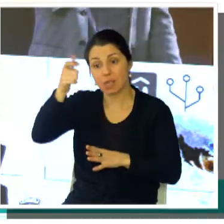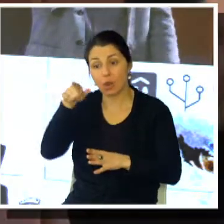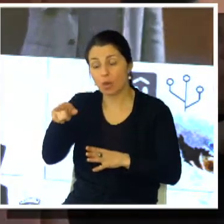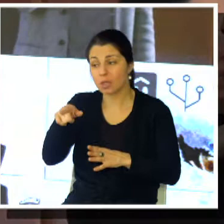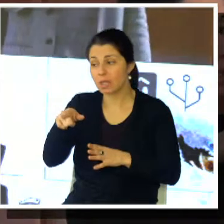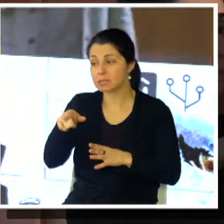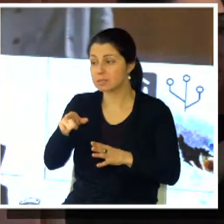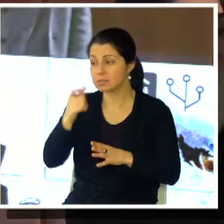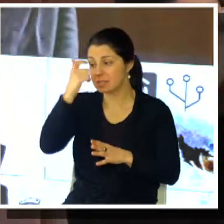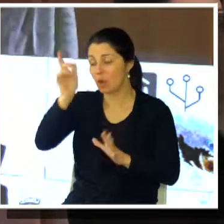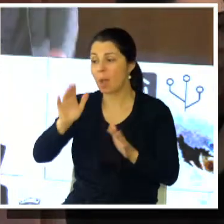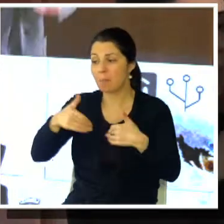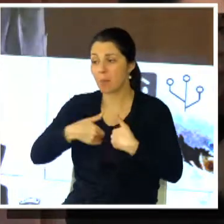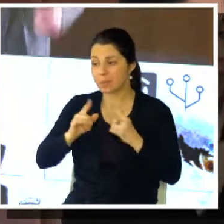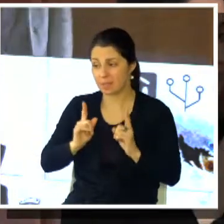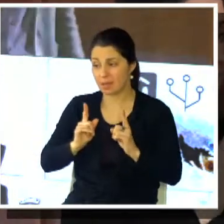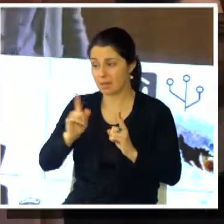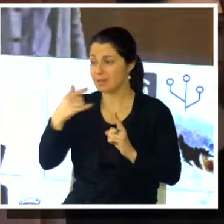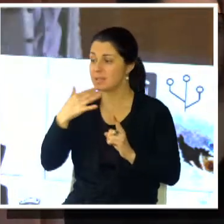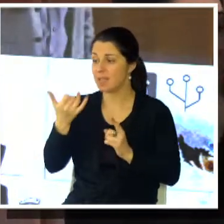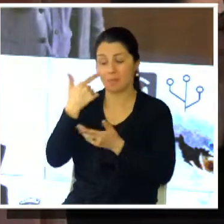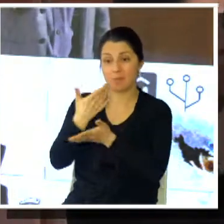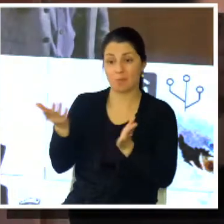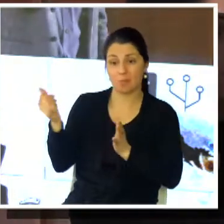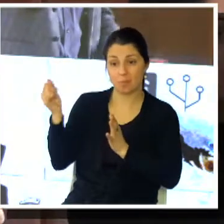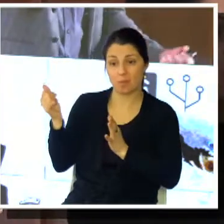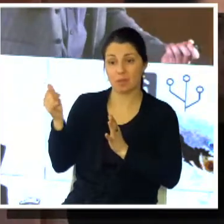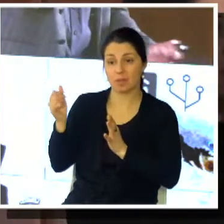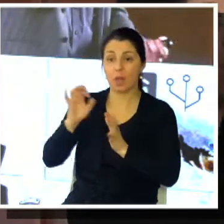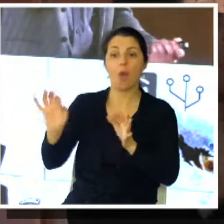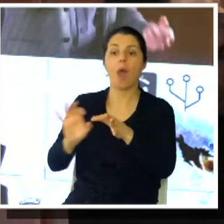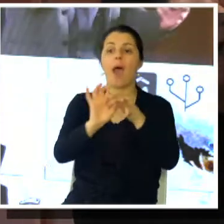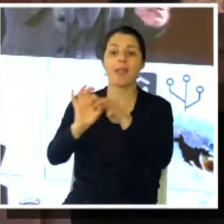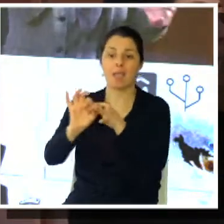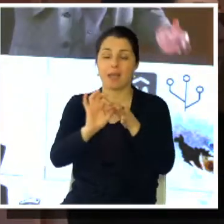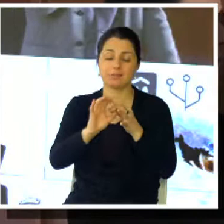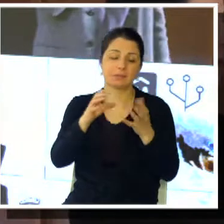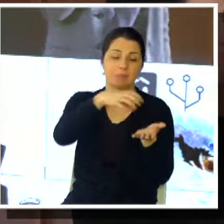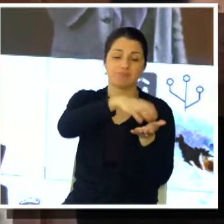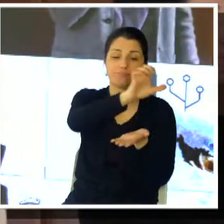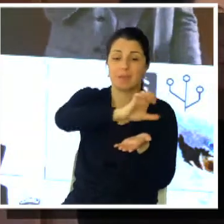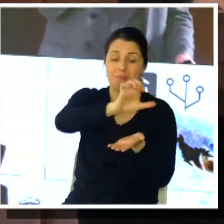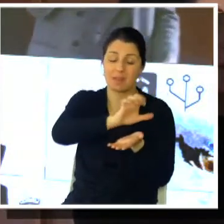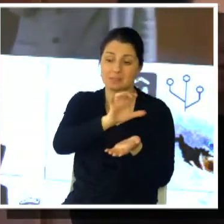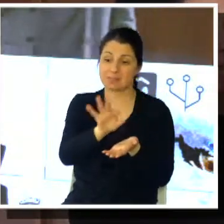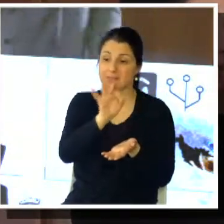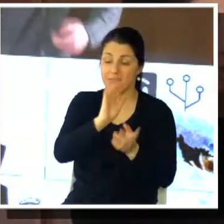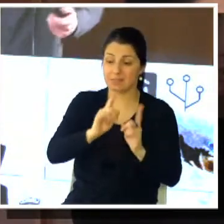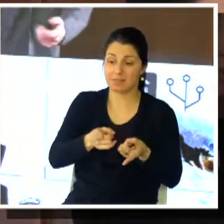tecnologías propietarias. Hay algunos ejemplos ahí. O alianzas de compañías que tienen su propia,